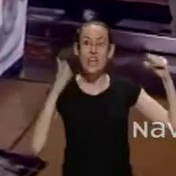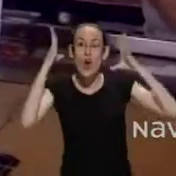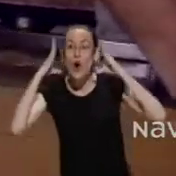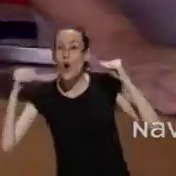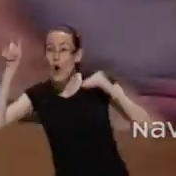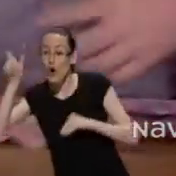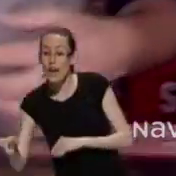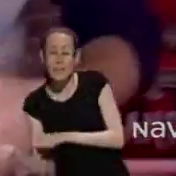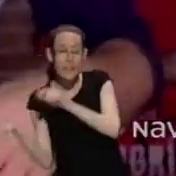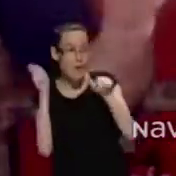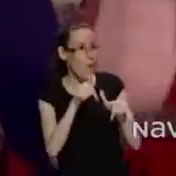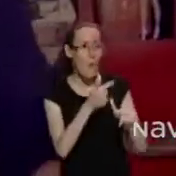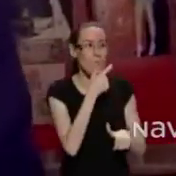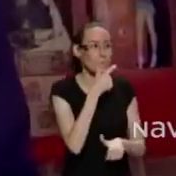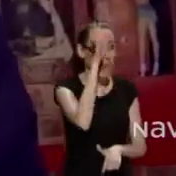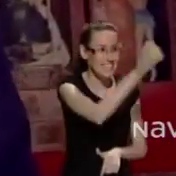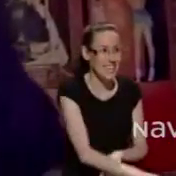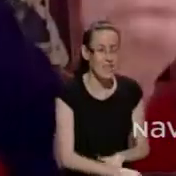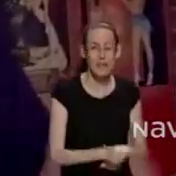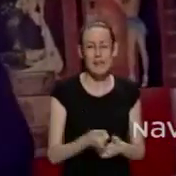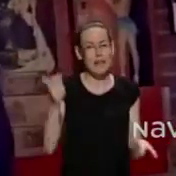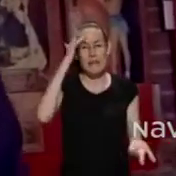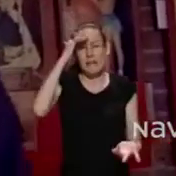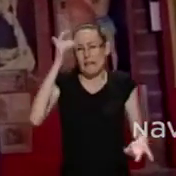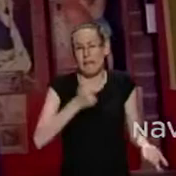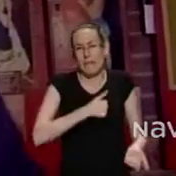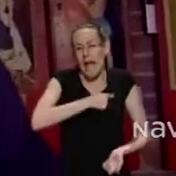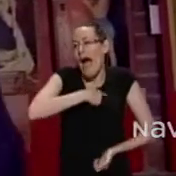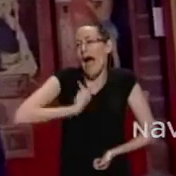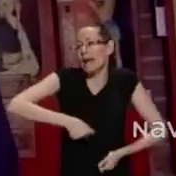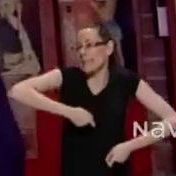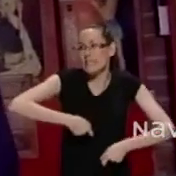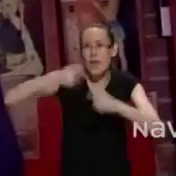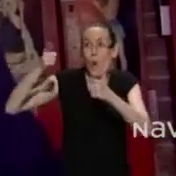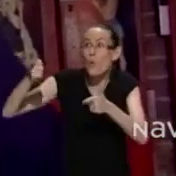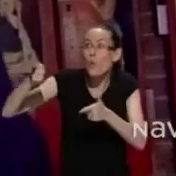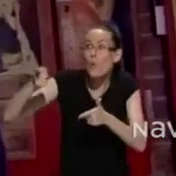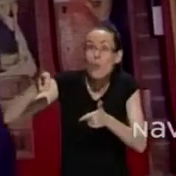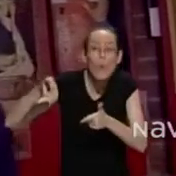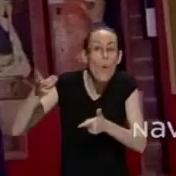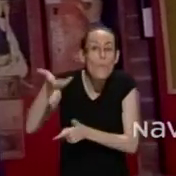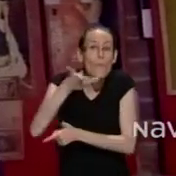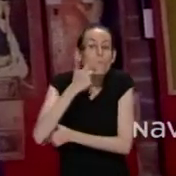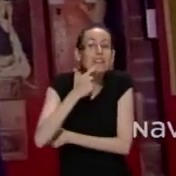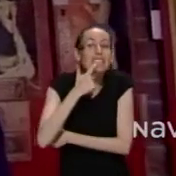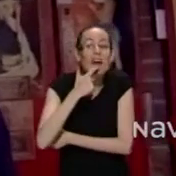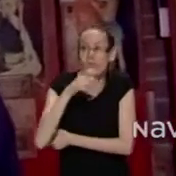pienso yo que... Como si yo me voy a Sebastopol y veo pacharán. Pues me voy a tomar un pacharán aunque no me apetezca porque es de mi casa, ¿no?